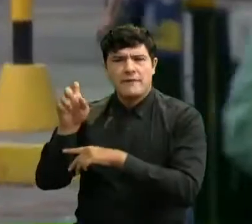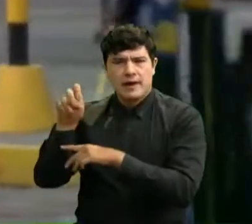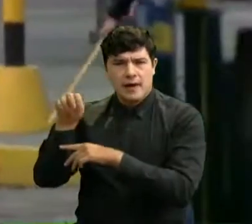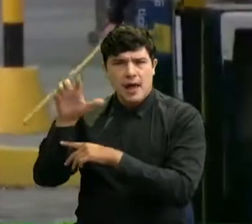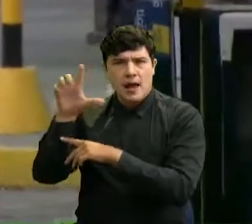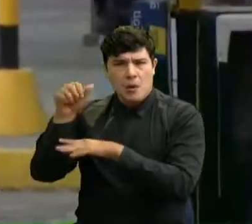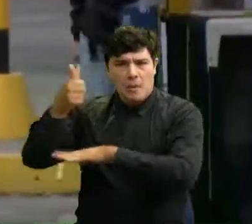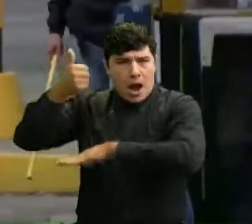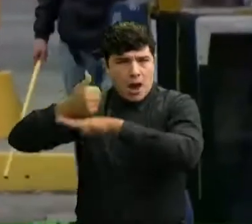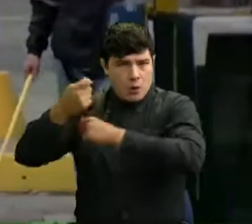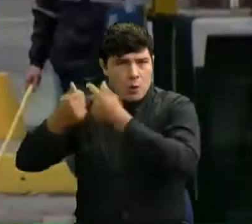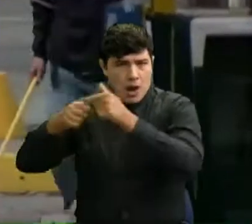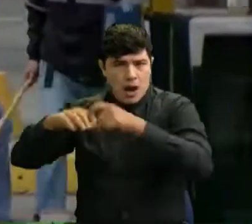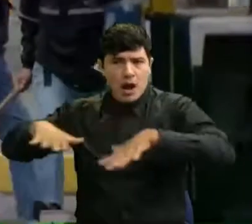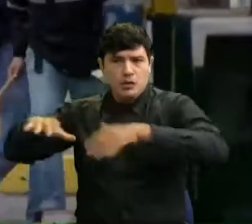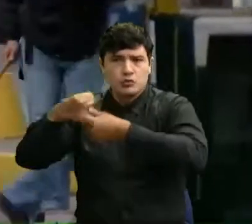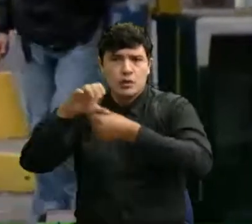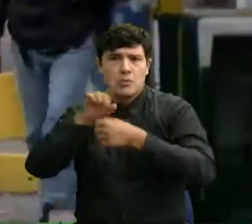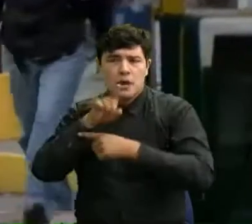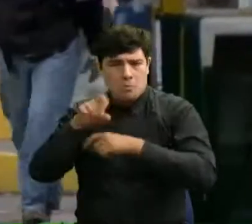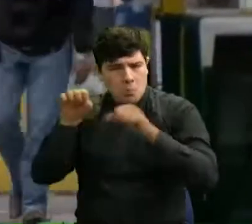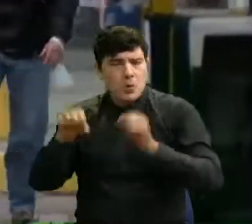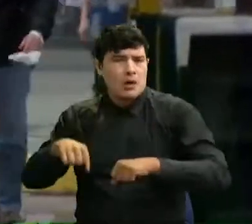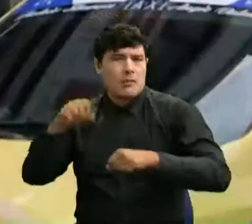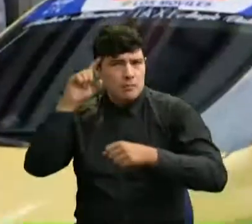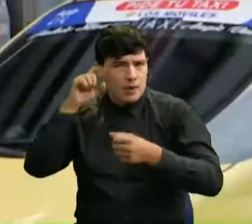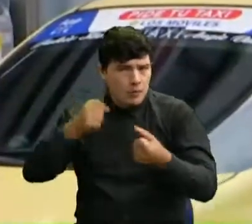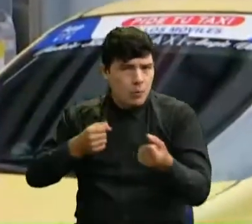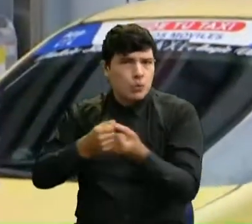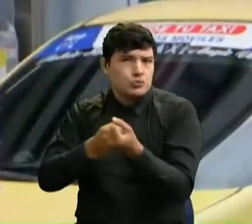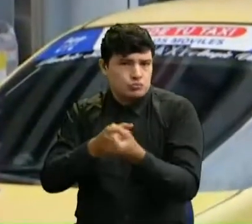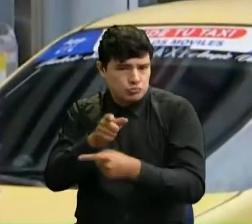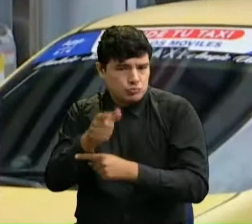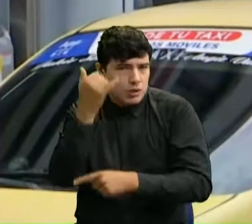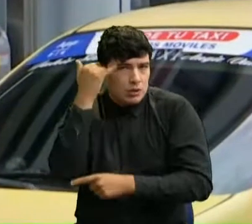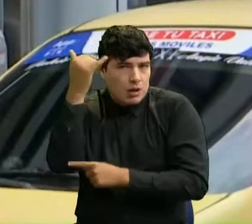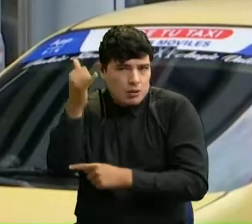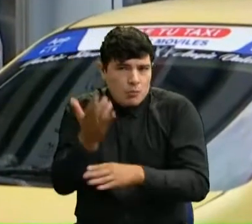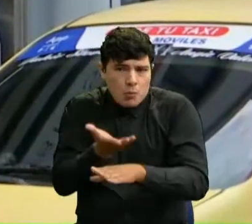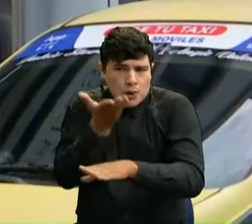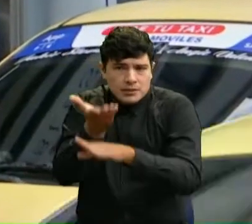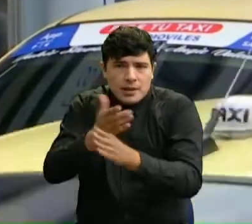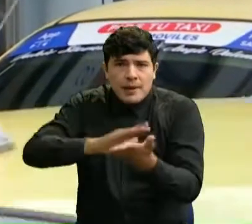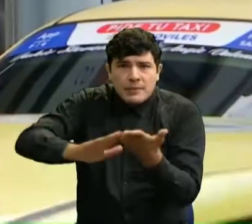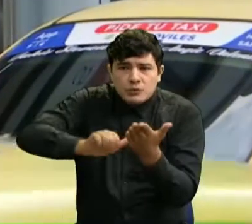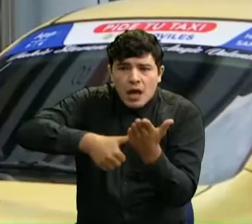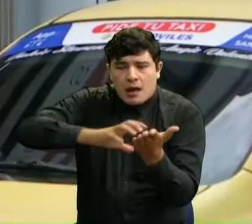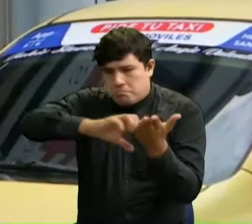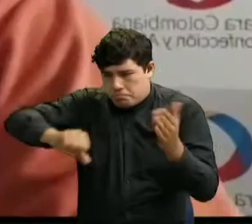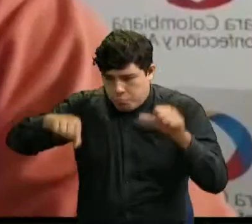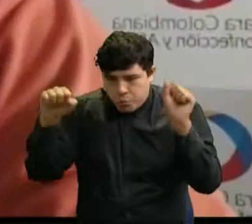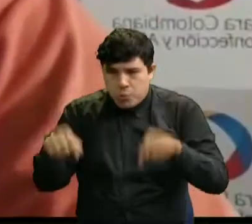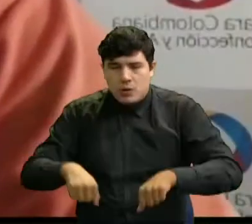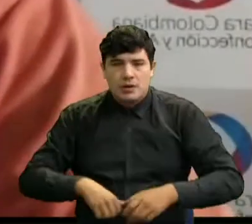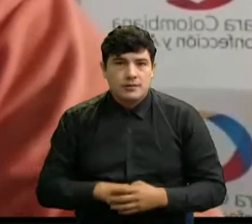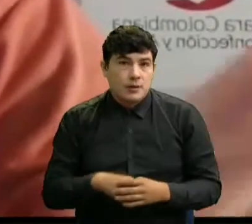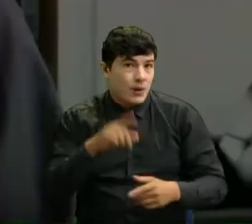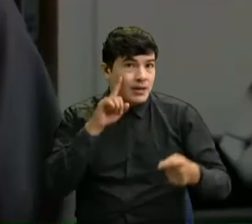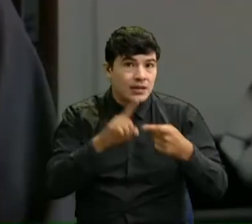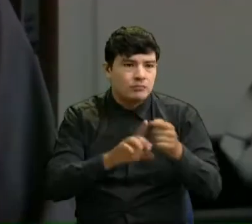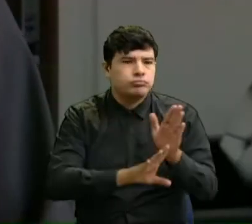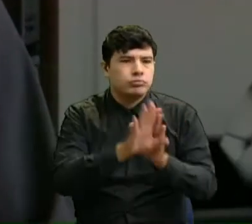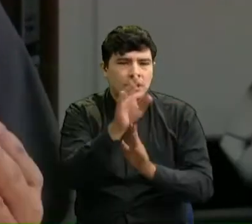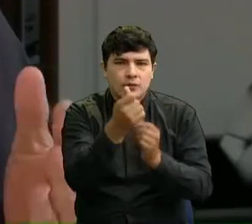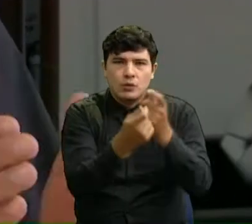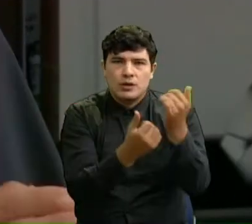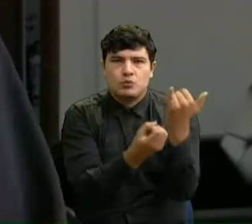cédula. Más control en los focos de contagio y más libertad en el comercio y la industria local.